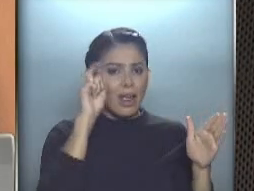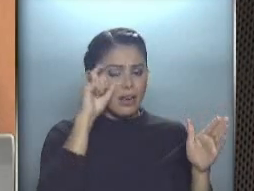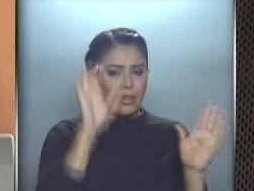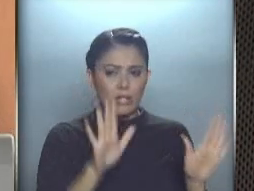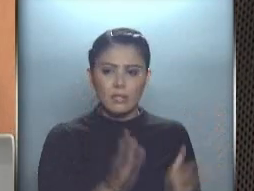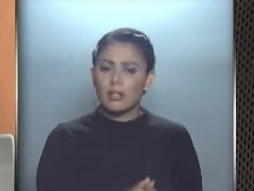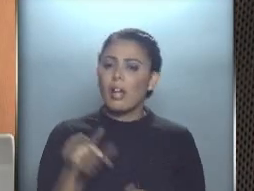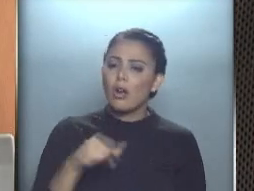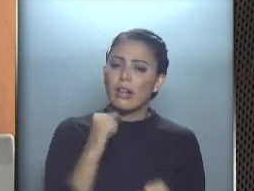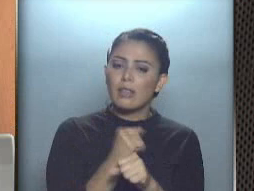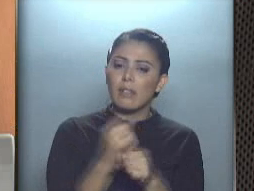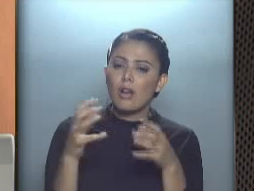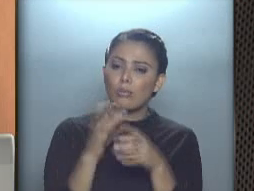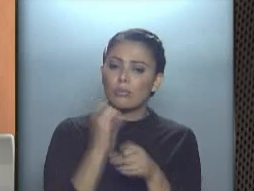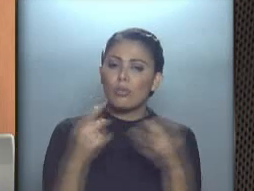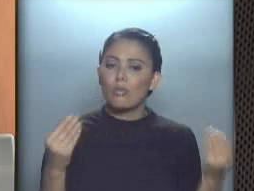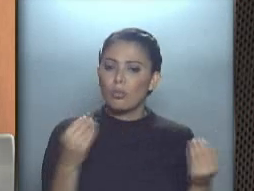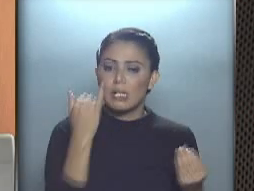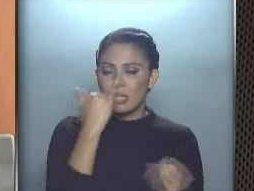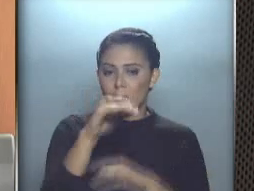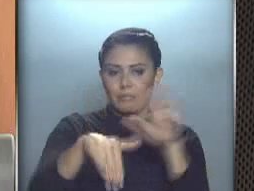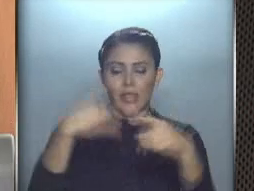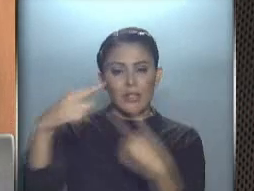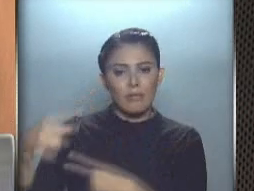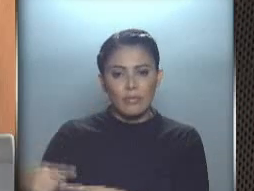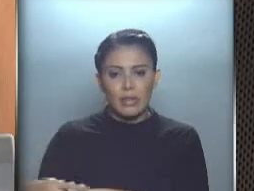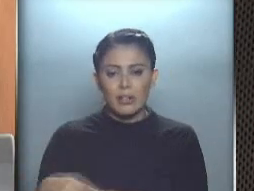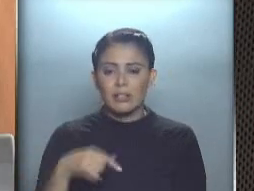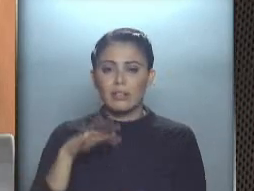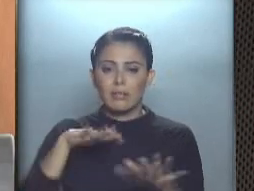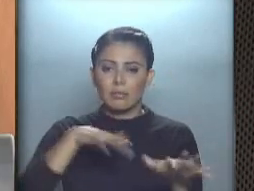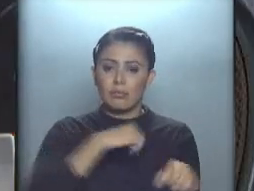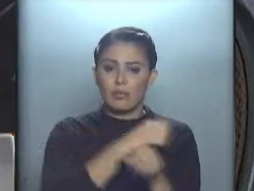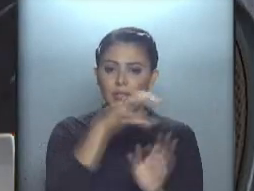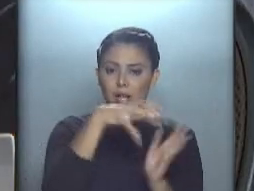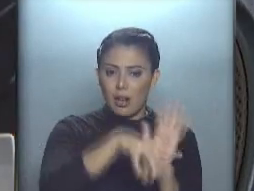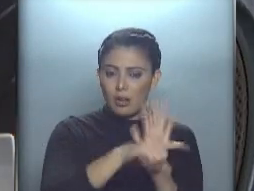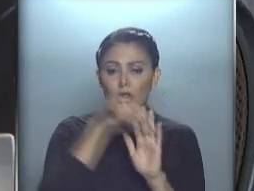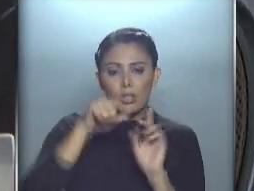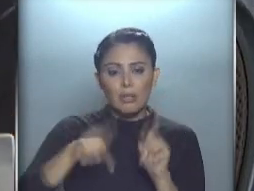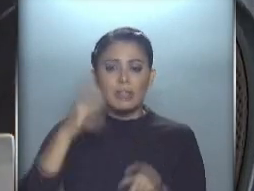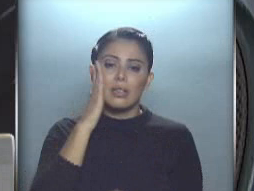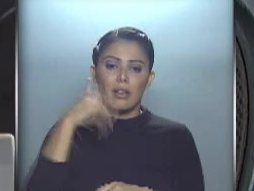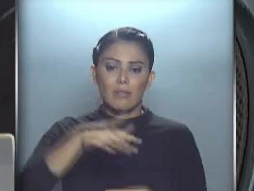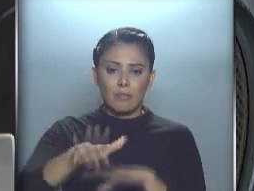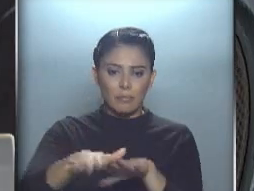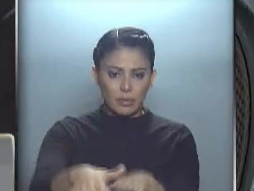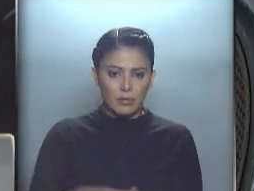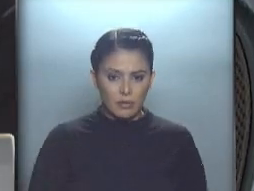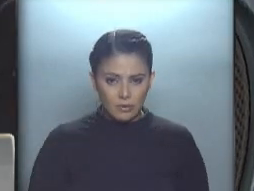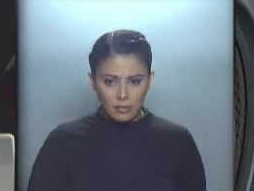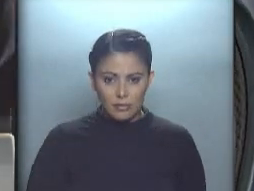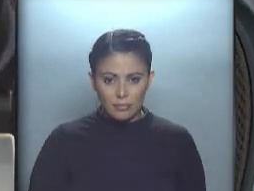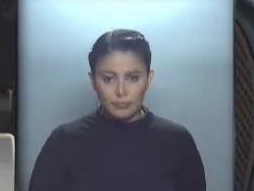está trabajando con la multisectorial que ya se convocó en varias oportunidades en la legislatura y que hoy está organizando una marcha a la tarde? Sí,